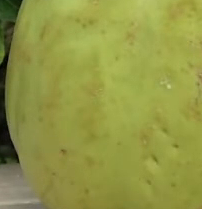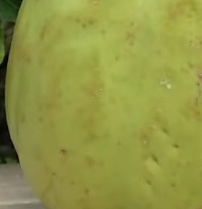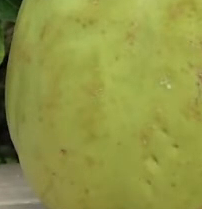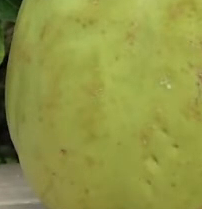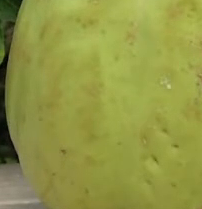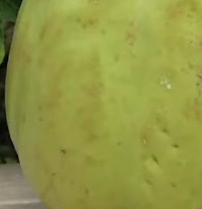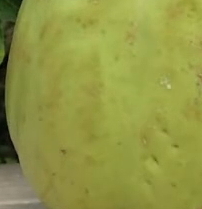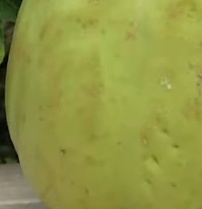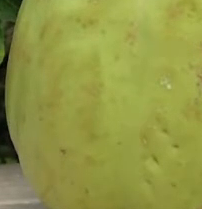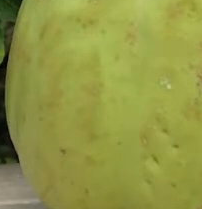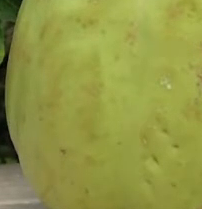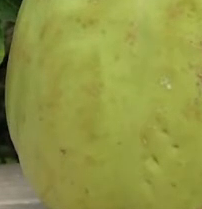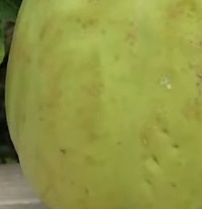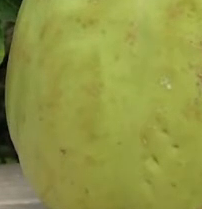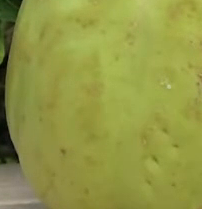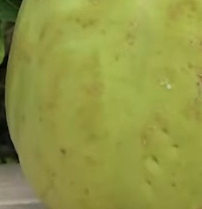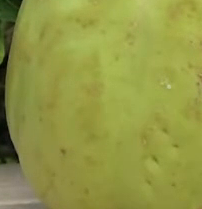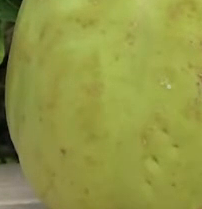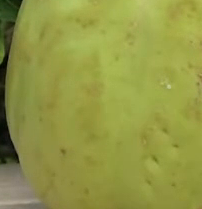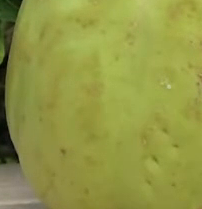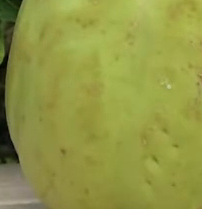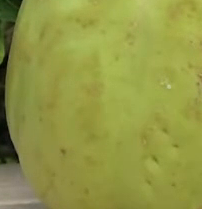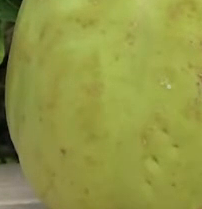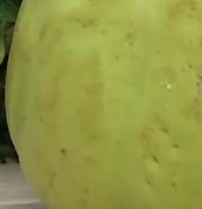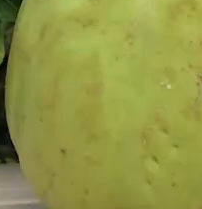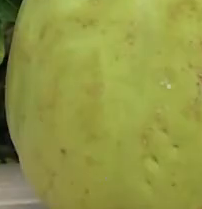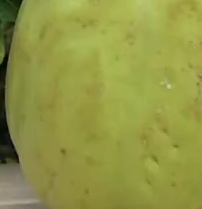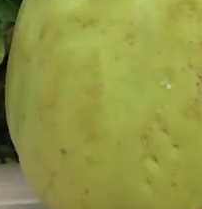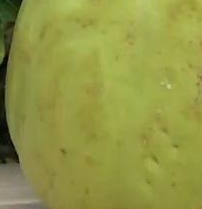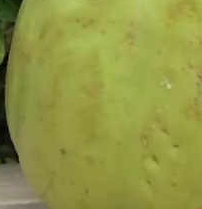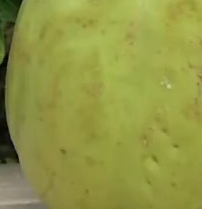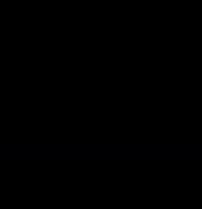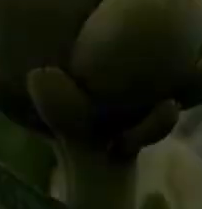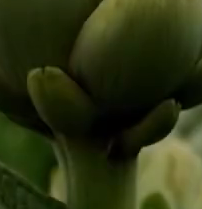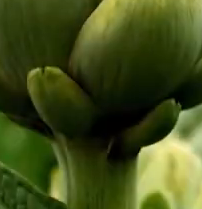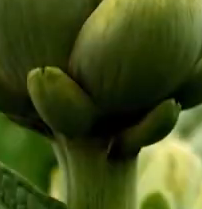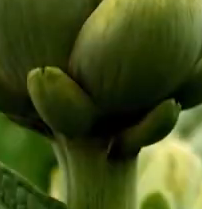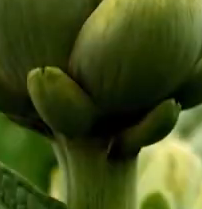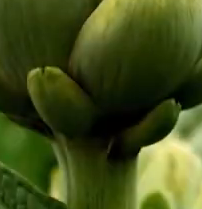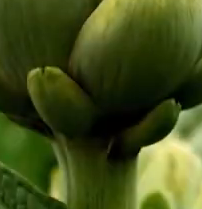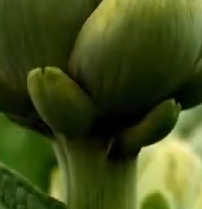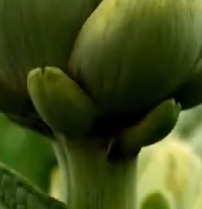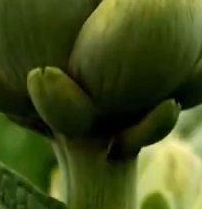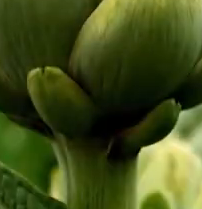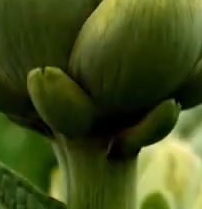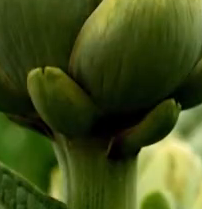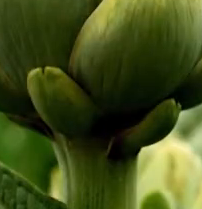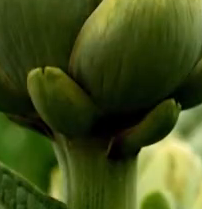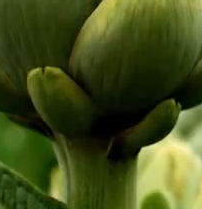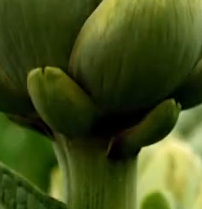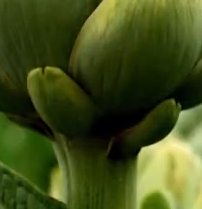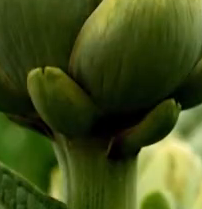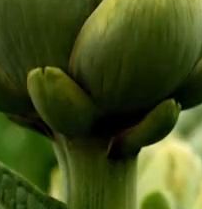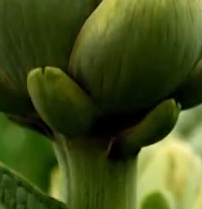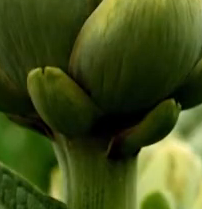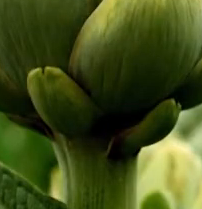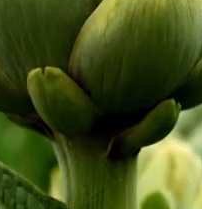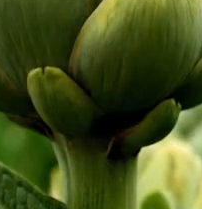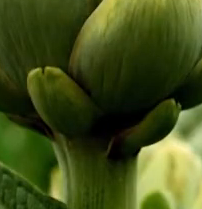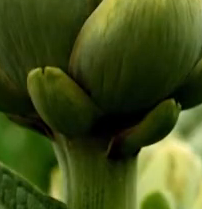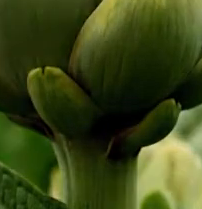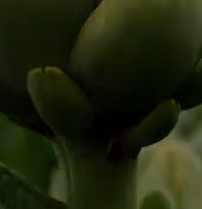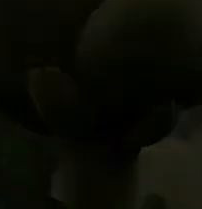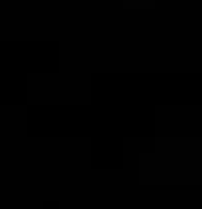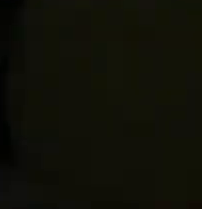Transformamos los nutrientes de la naturaleza en el complemento ideal para la salud. Alcachofa, manzana,